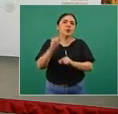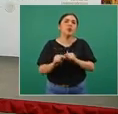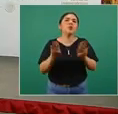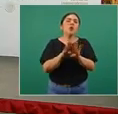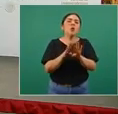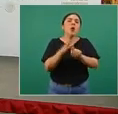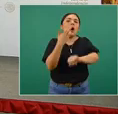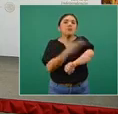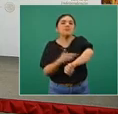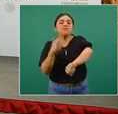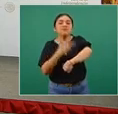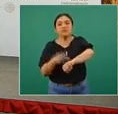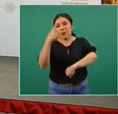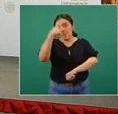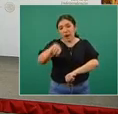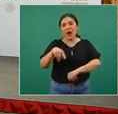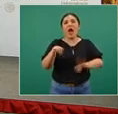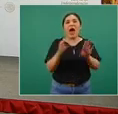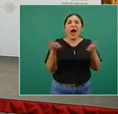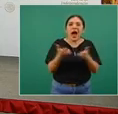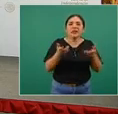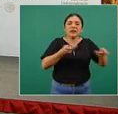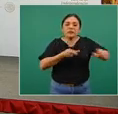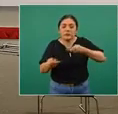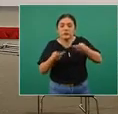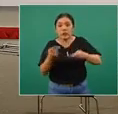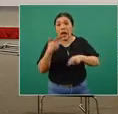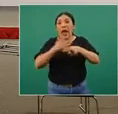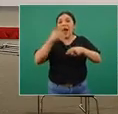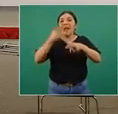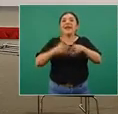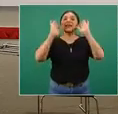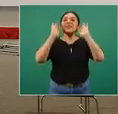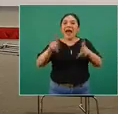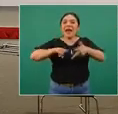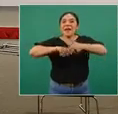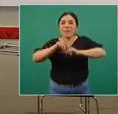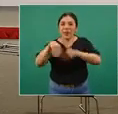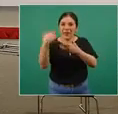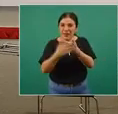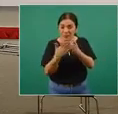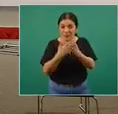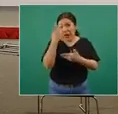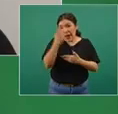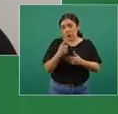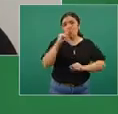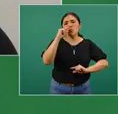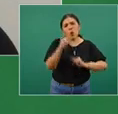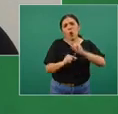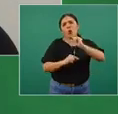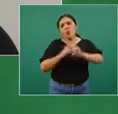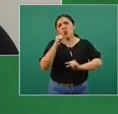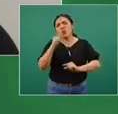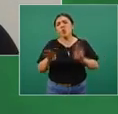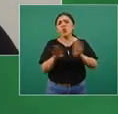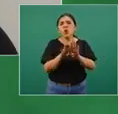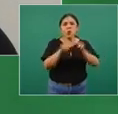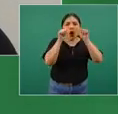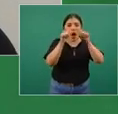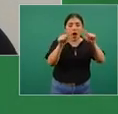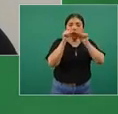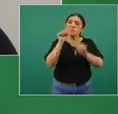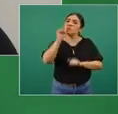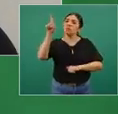en práctica de los diferentes protocolos hasta que en su momento inicie. Entonces, esto se va a ir afinando y se va a ir atendiendo por parte de